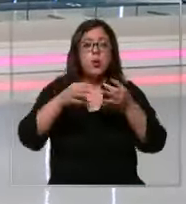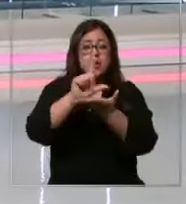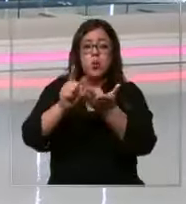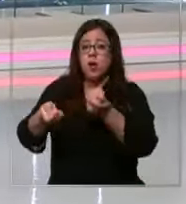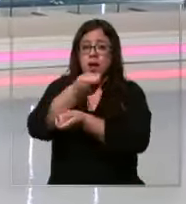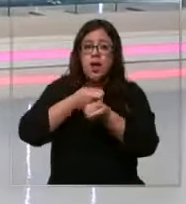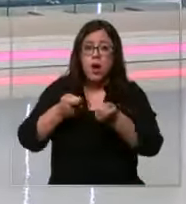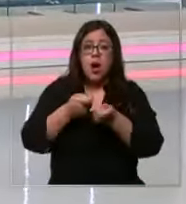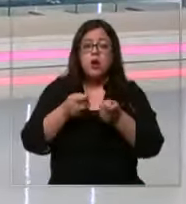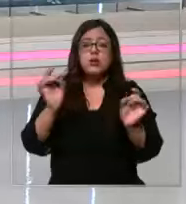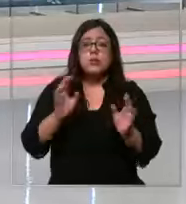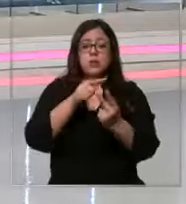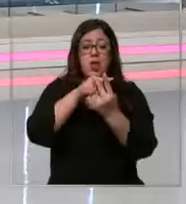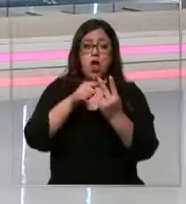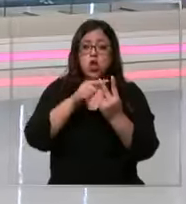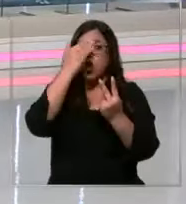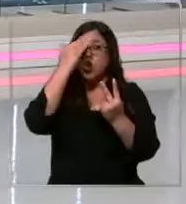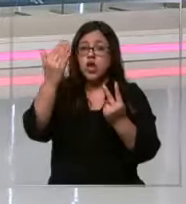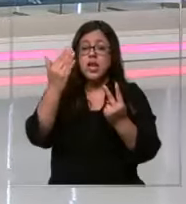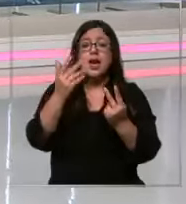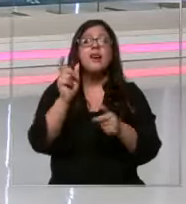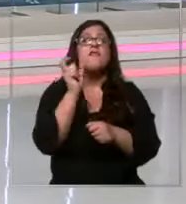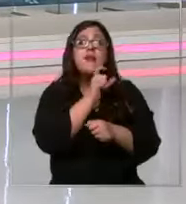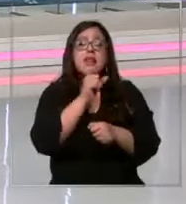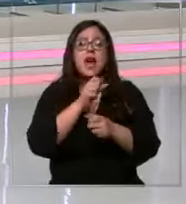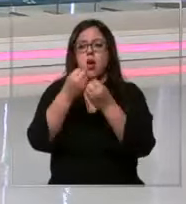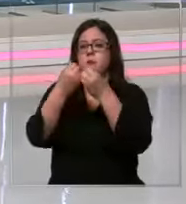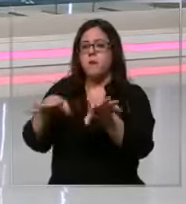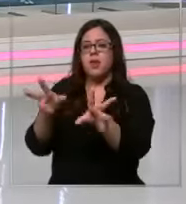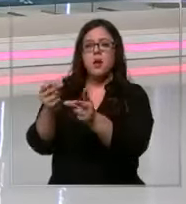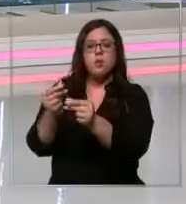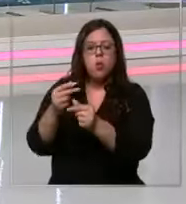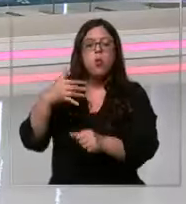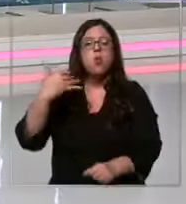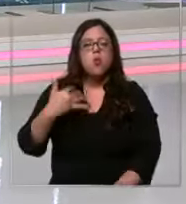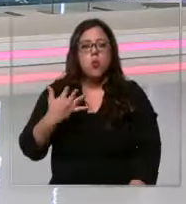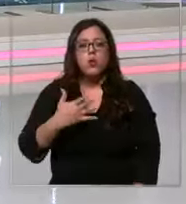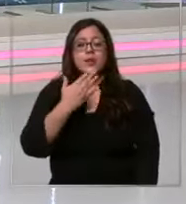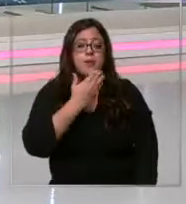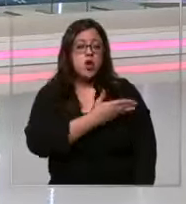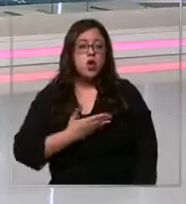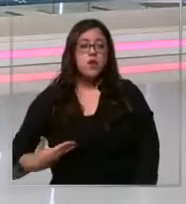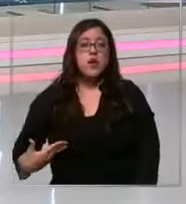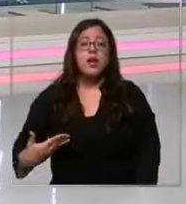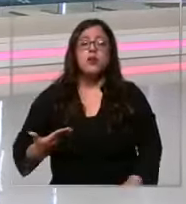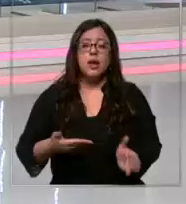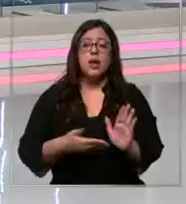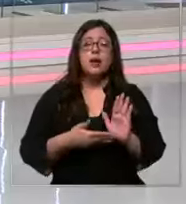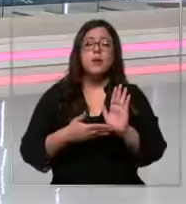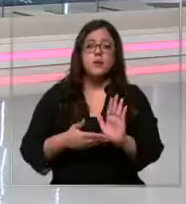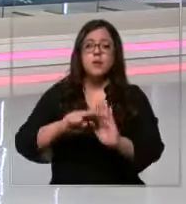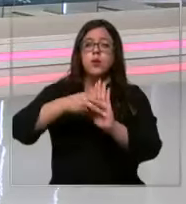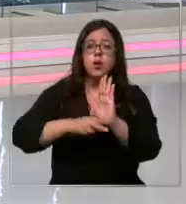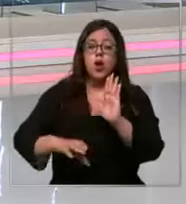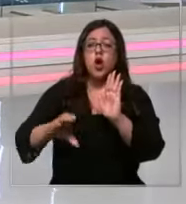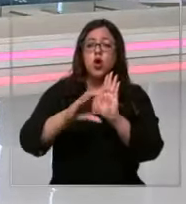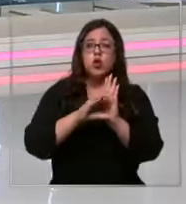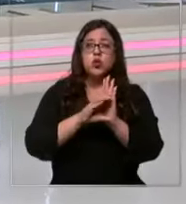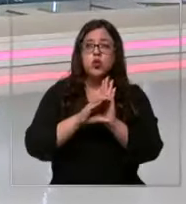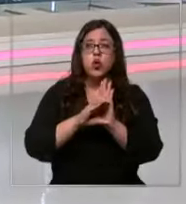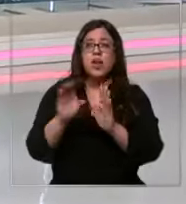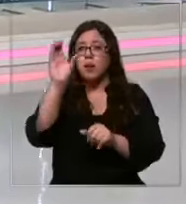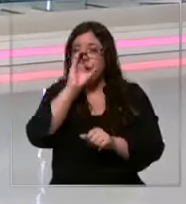que si ambos días son feriados, las pérdidas económicas serían grandes. Por su parte, el gobierno, que va a presentar una reforma constitucional